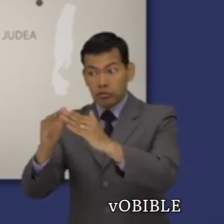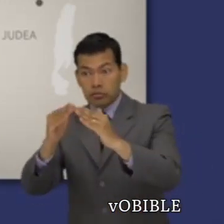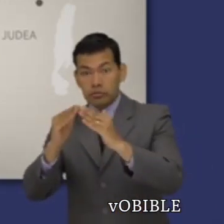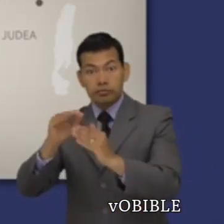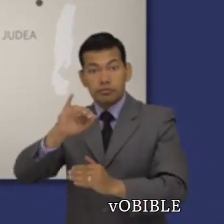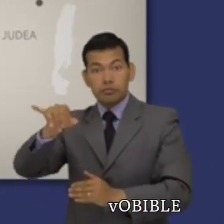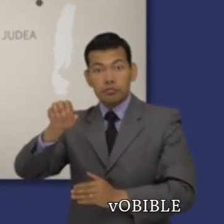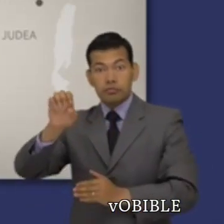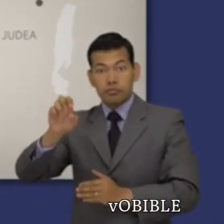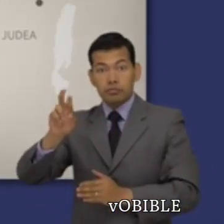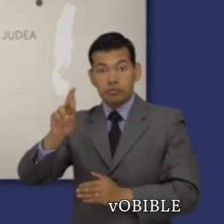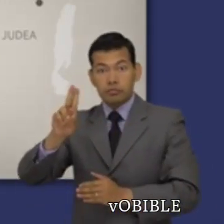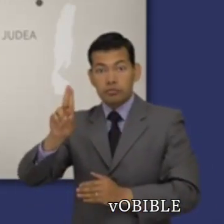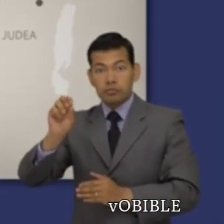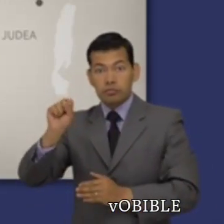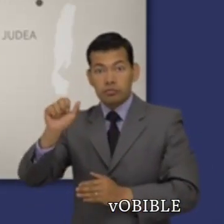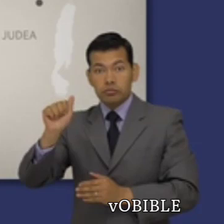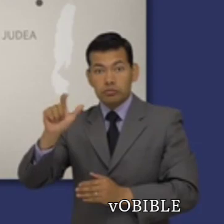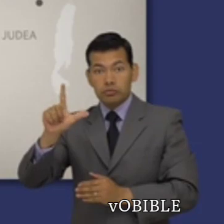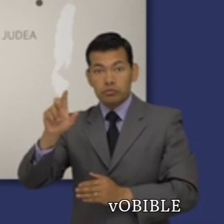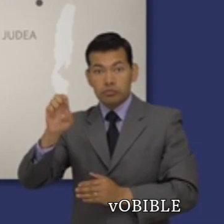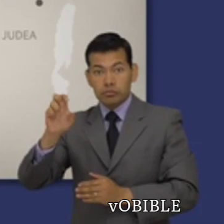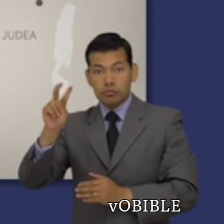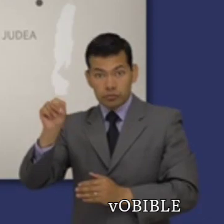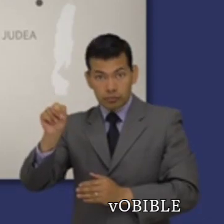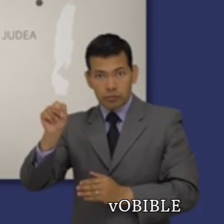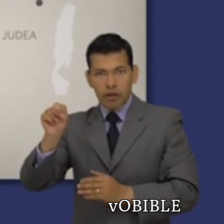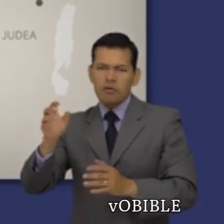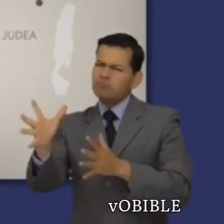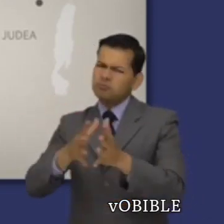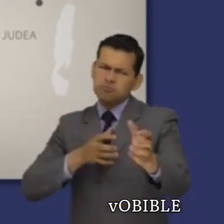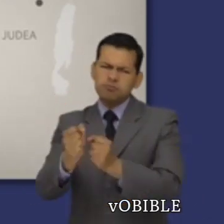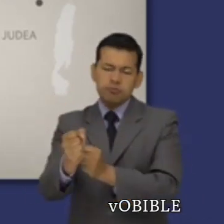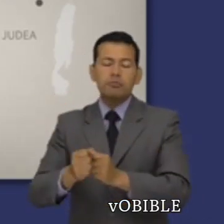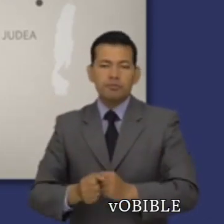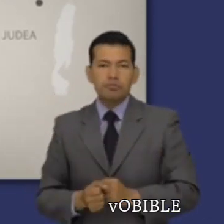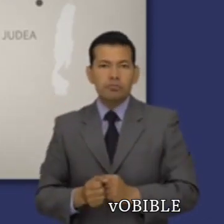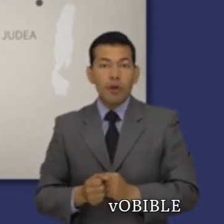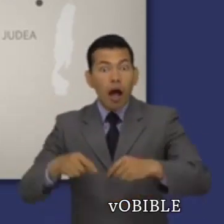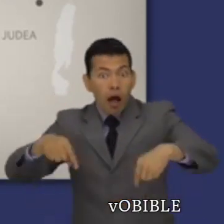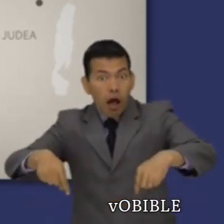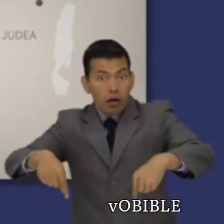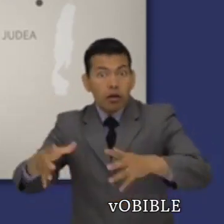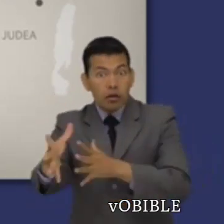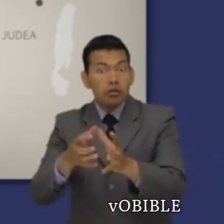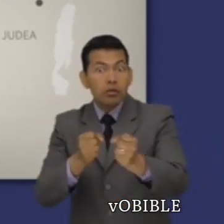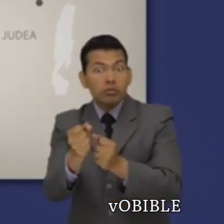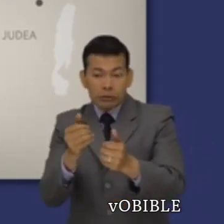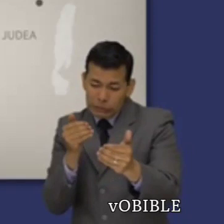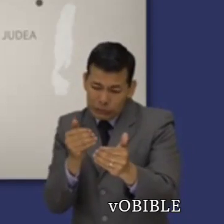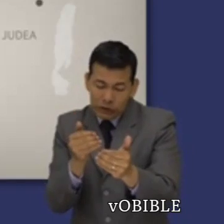Jesús sobre la destrucción de Jerusalén y los últimos días de este sistema de cosas. Lucas añade las pestes a las